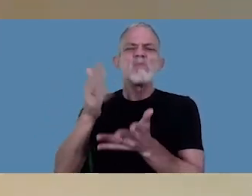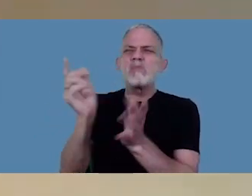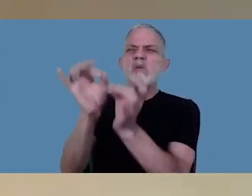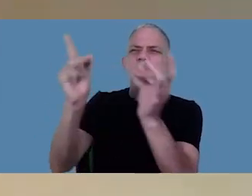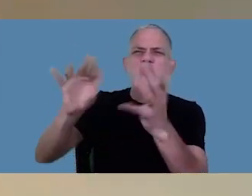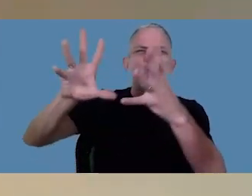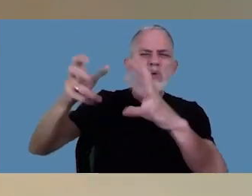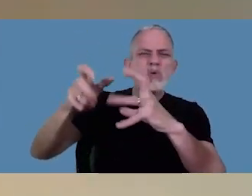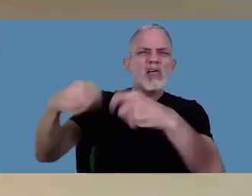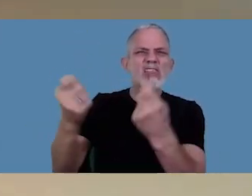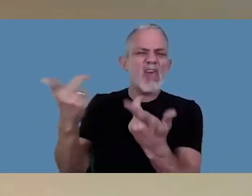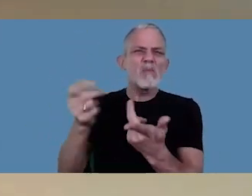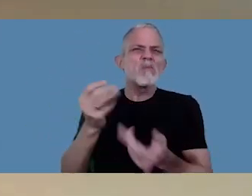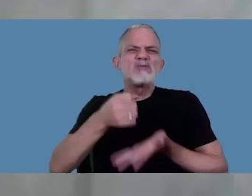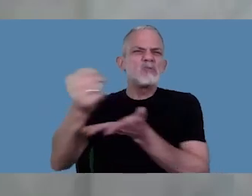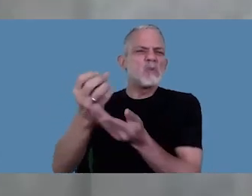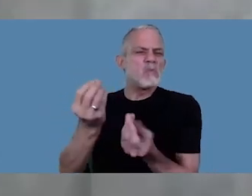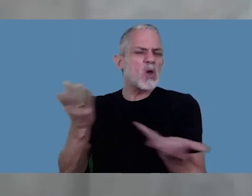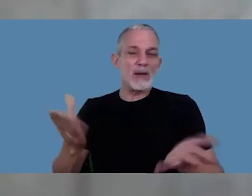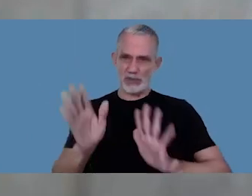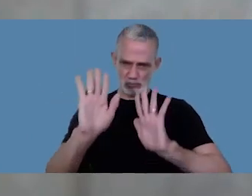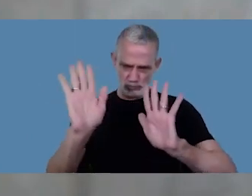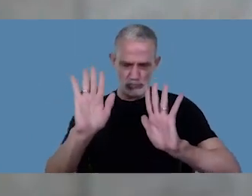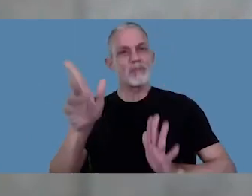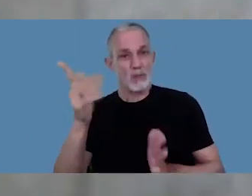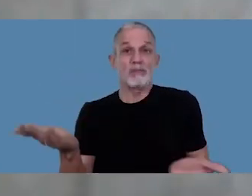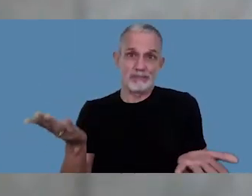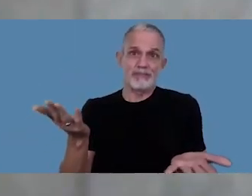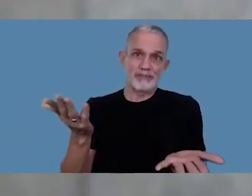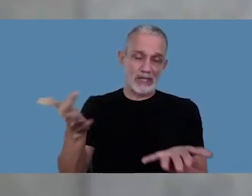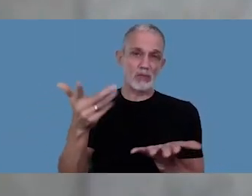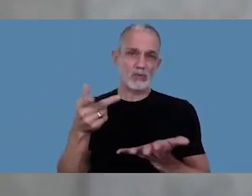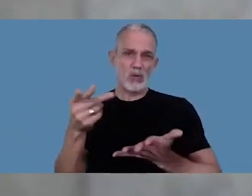irreparables? Claro, no, por eso, complementando lo que